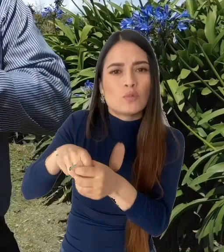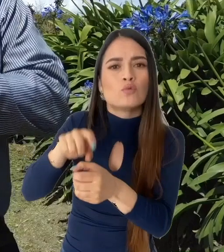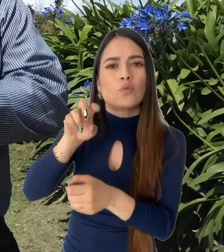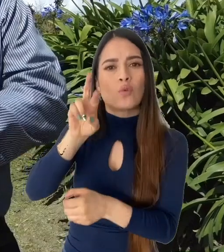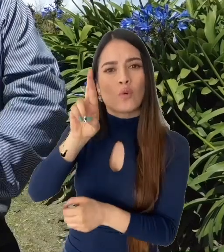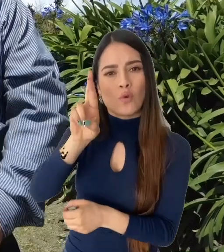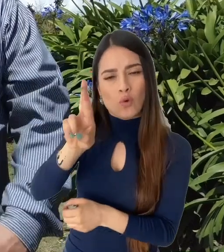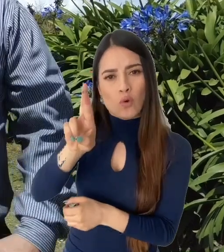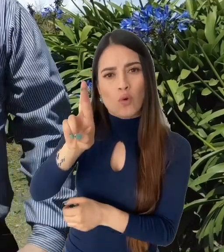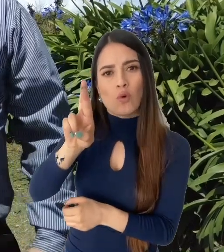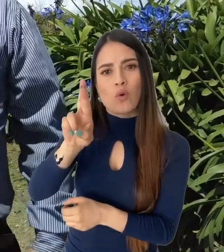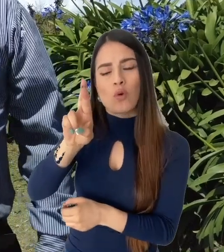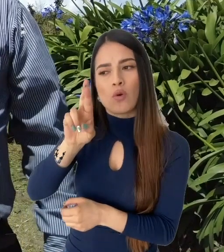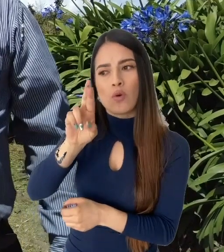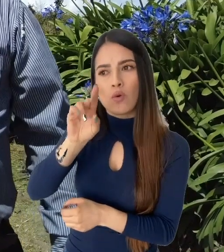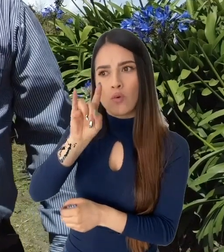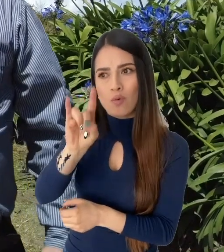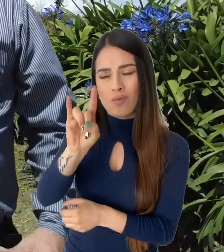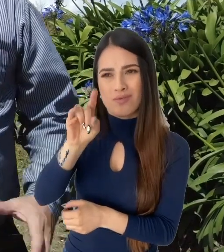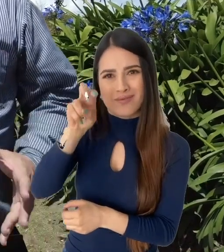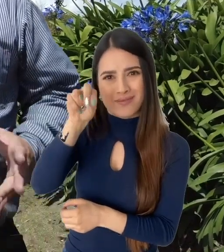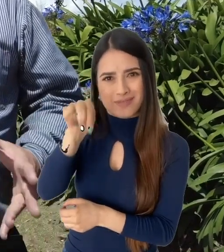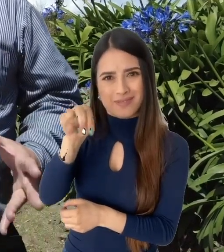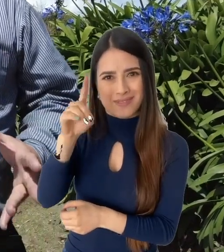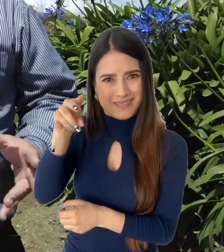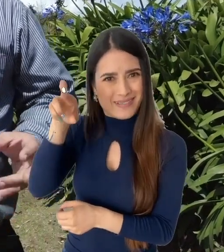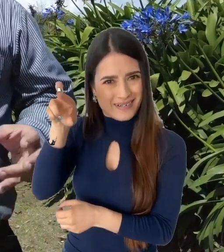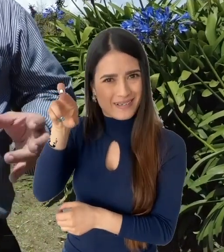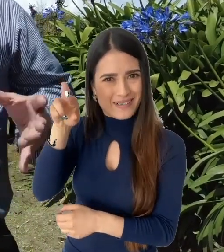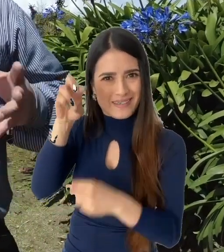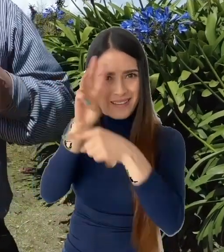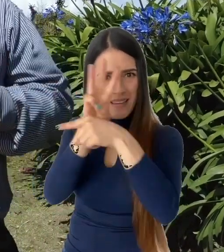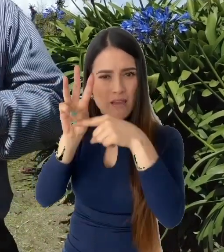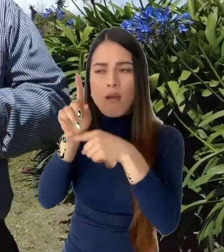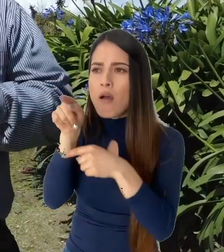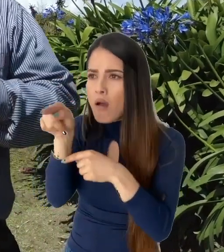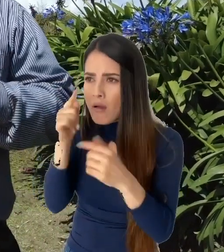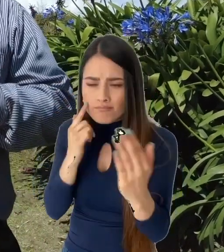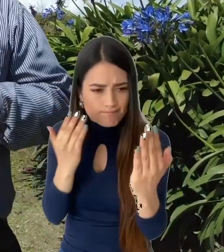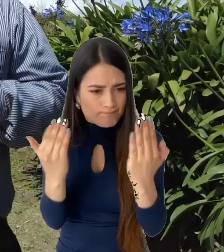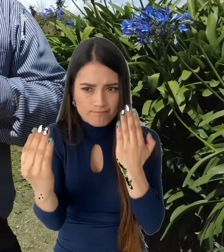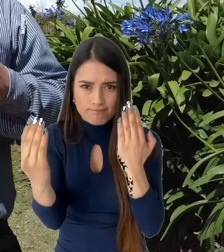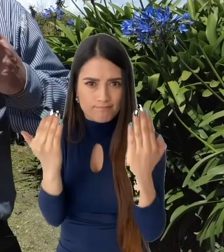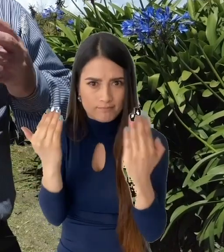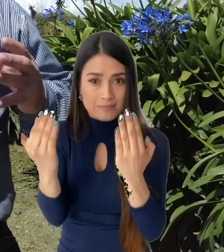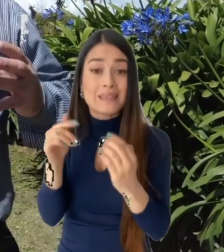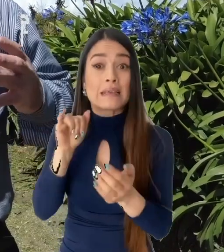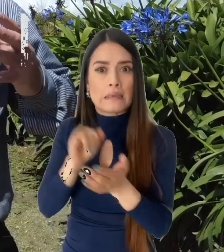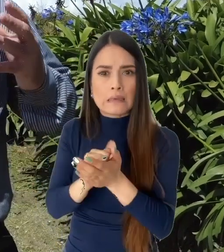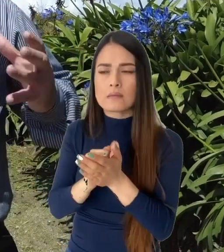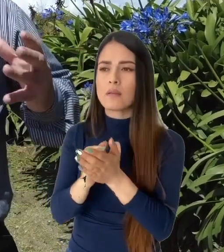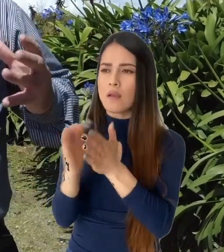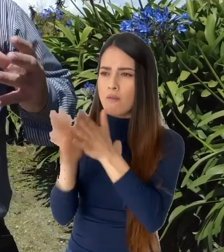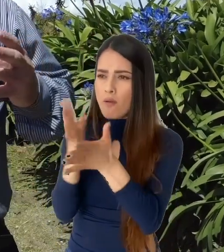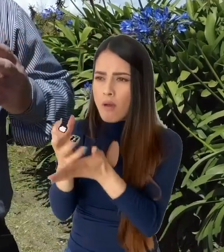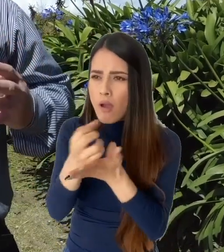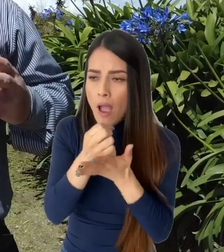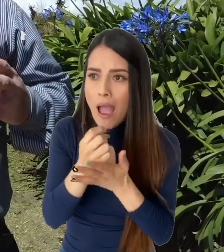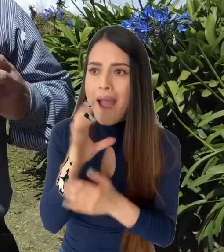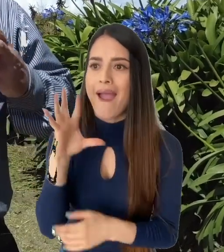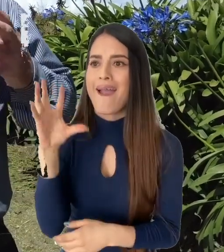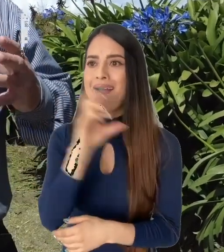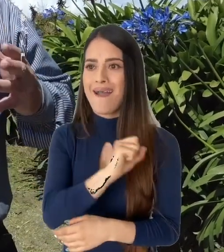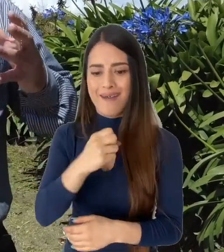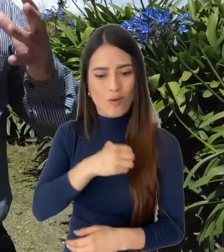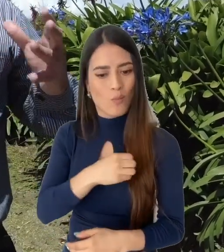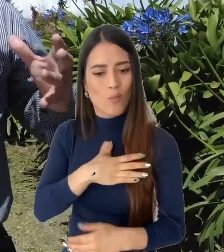y registrada en el registro único Nacional de despachos de carga toda esta información nos ha permitido Buscar a